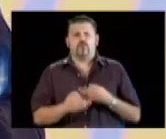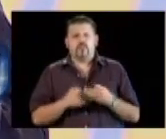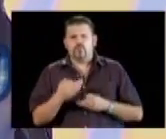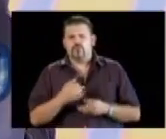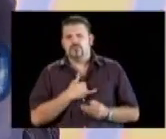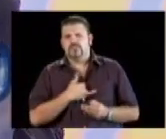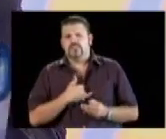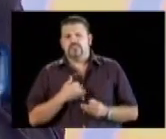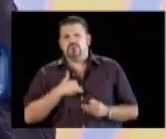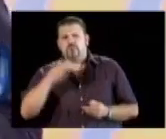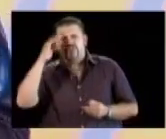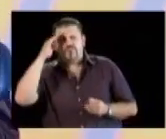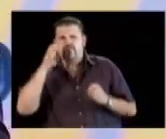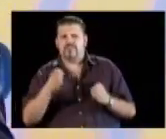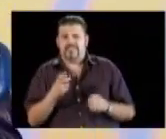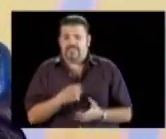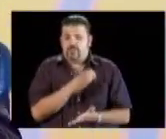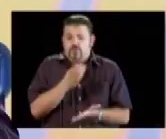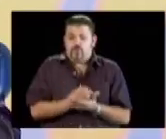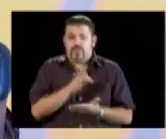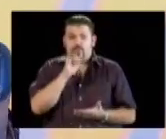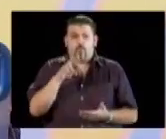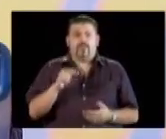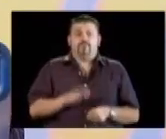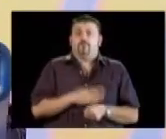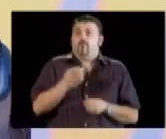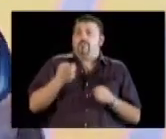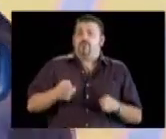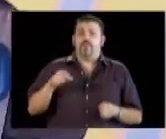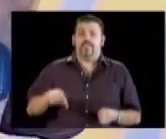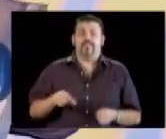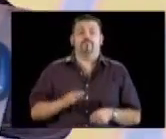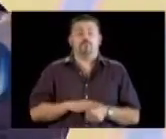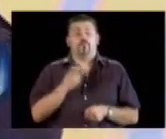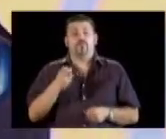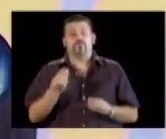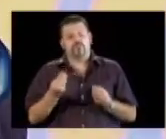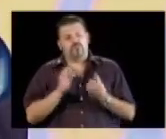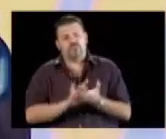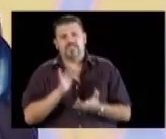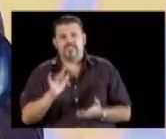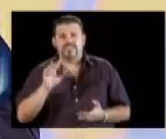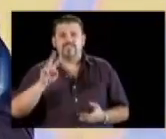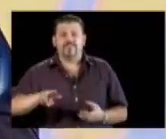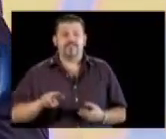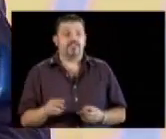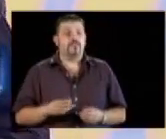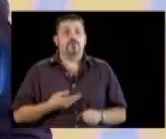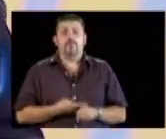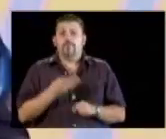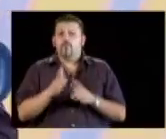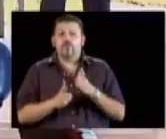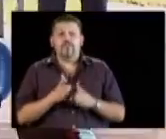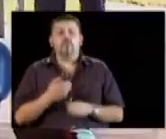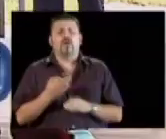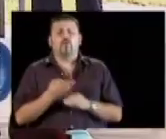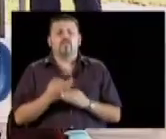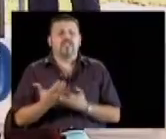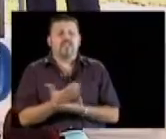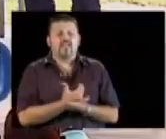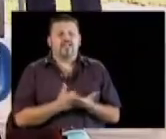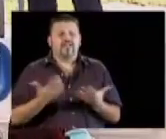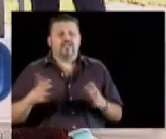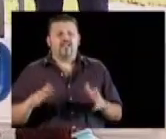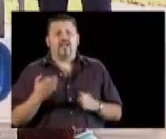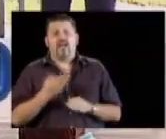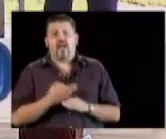aquí. Y no únicamente en Ciudad Juárez, sino también por qué estoy aquí, por qué existo. Muchas gracias por esto. Y muy lento, pero ¿cuánto estás ganando mensual?